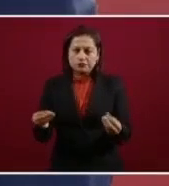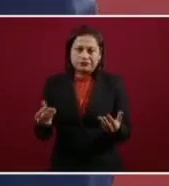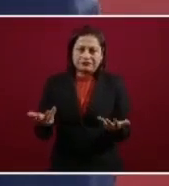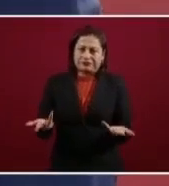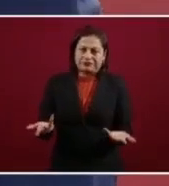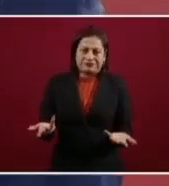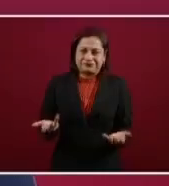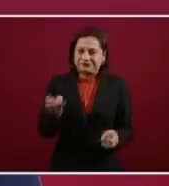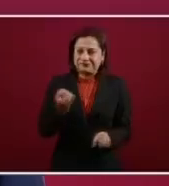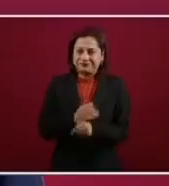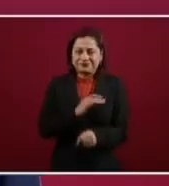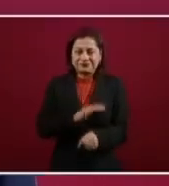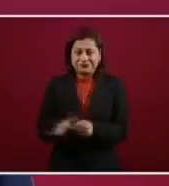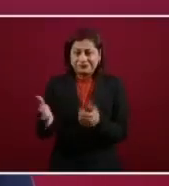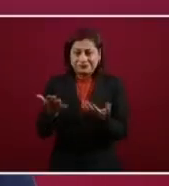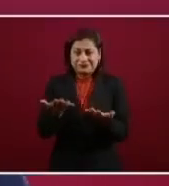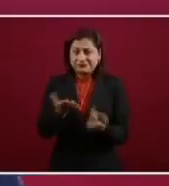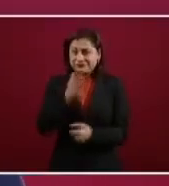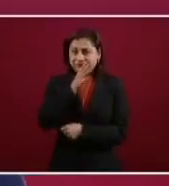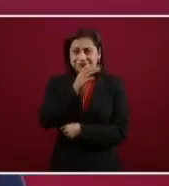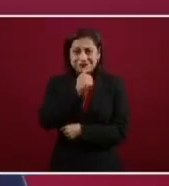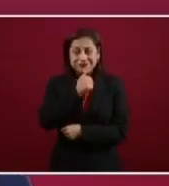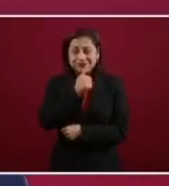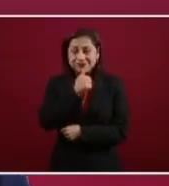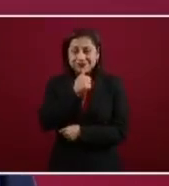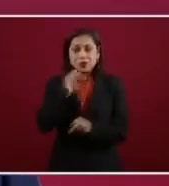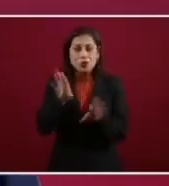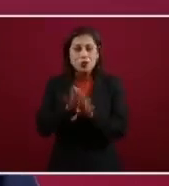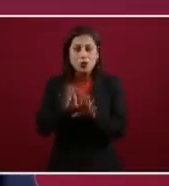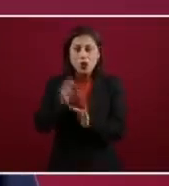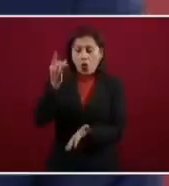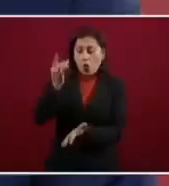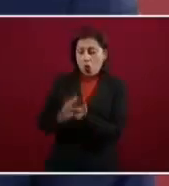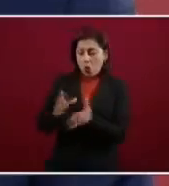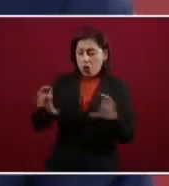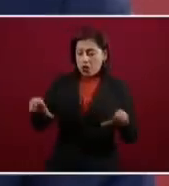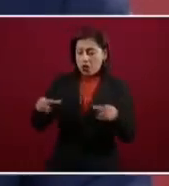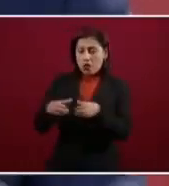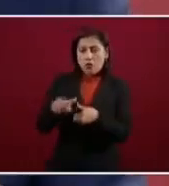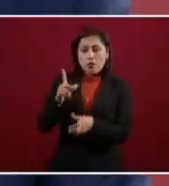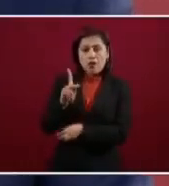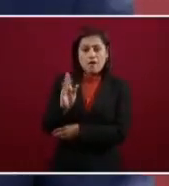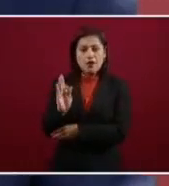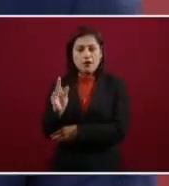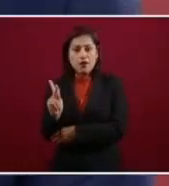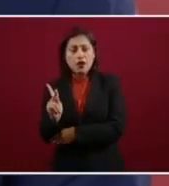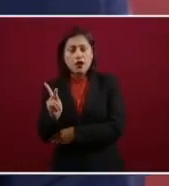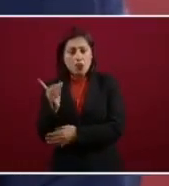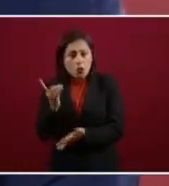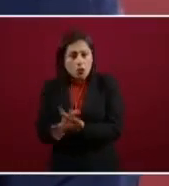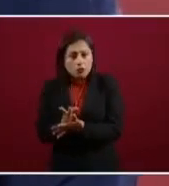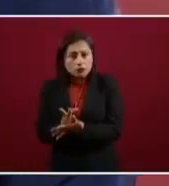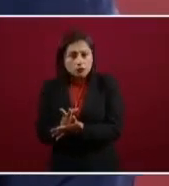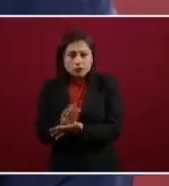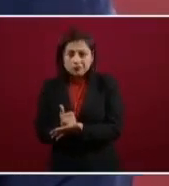entre otras cosas con solo la policía federal como estaba